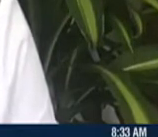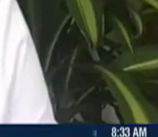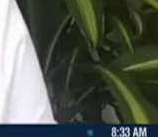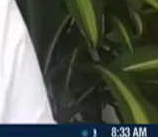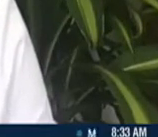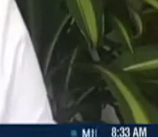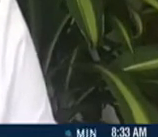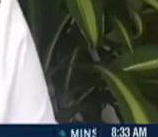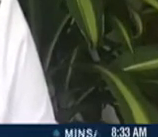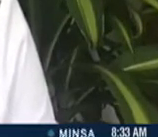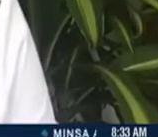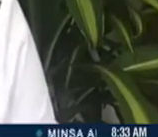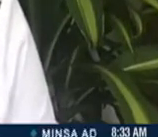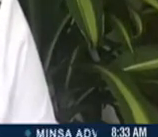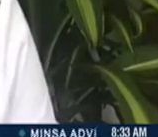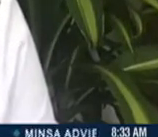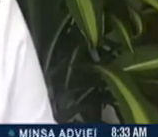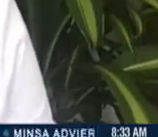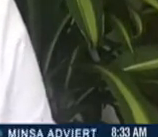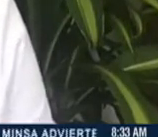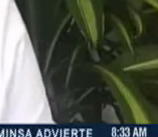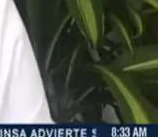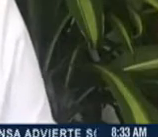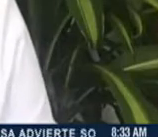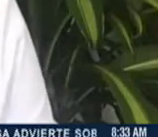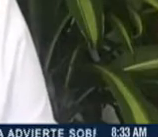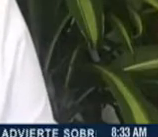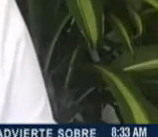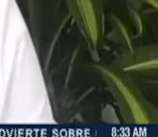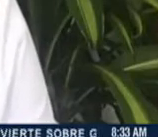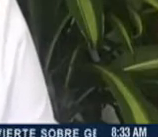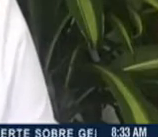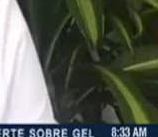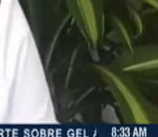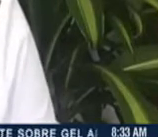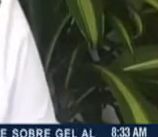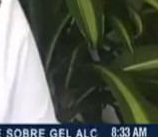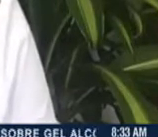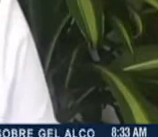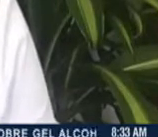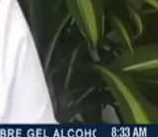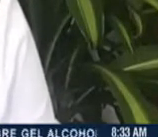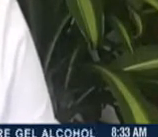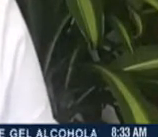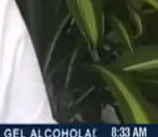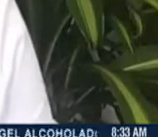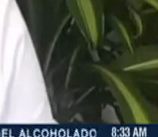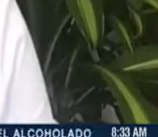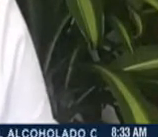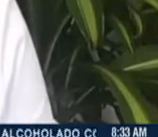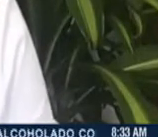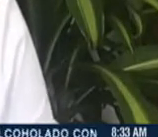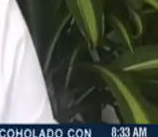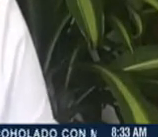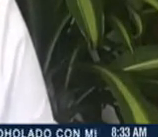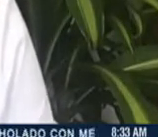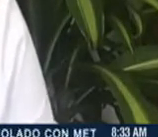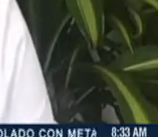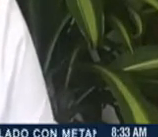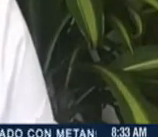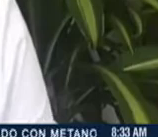en Colón y otra en la ciudad de Panamá, para poder exportar el producto de la pesca o de la acuicultura a